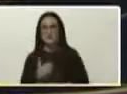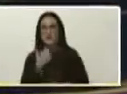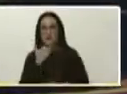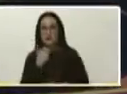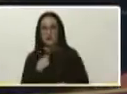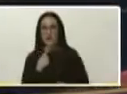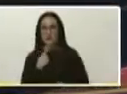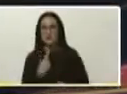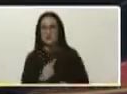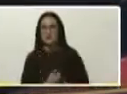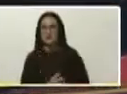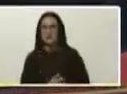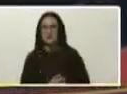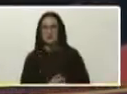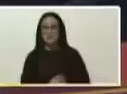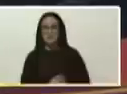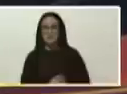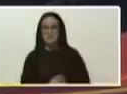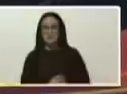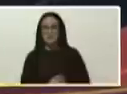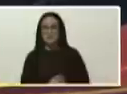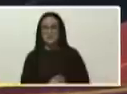empezar, que